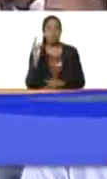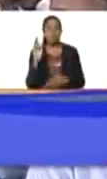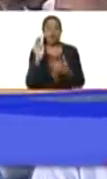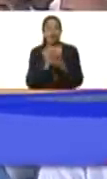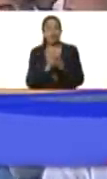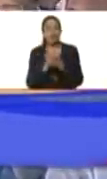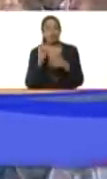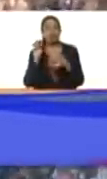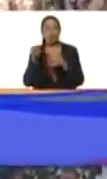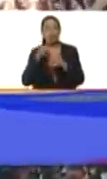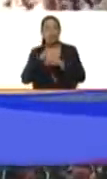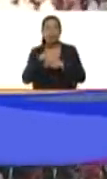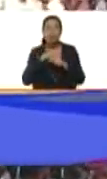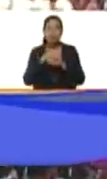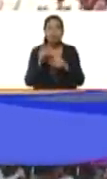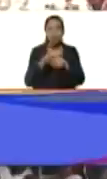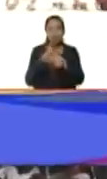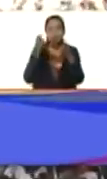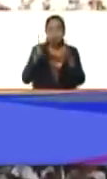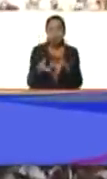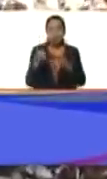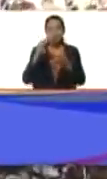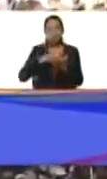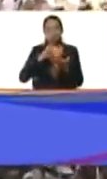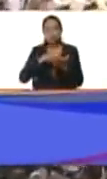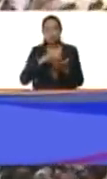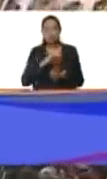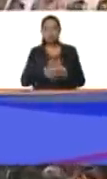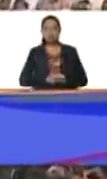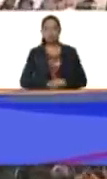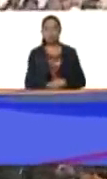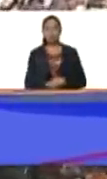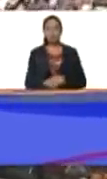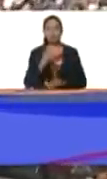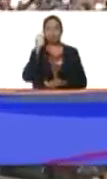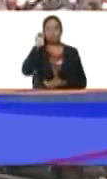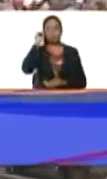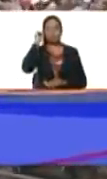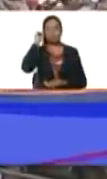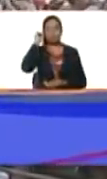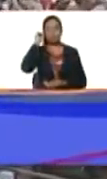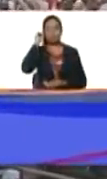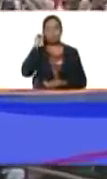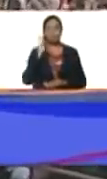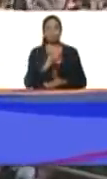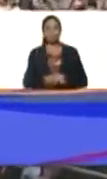Rodríguez, hermano y compañero, gobernador del pueblo.